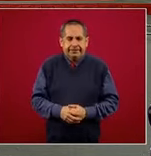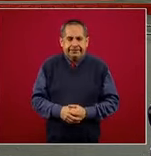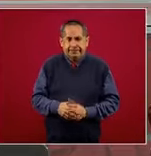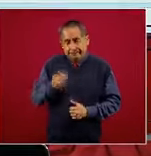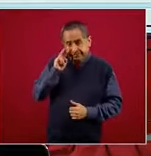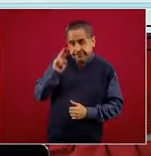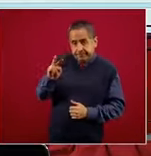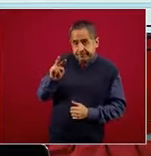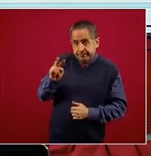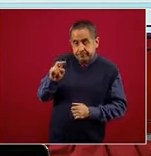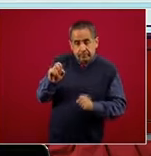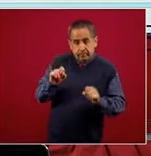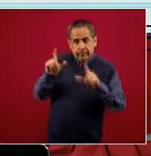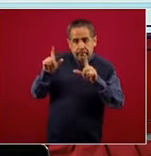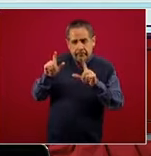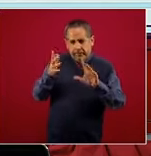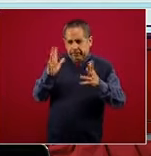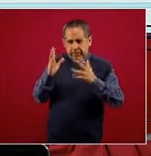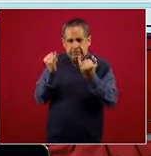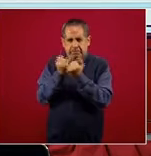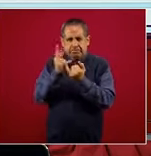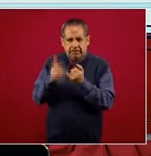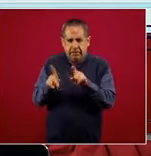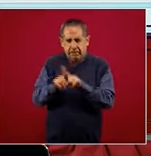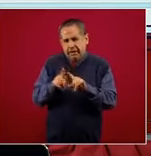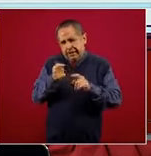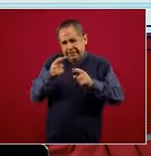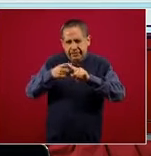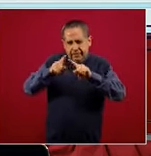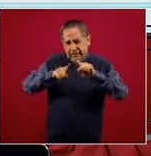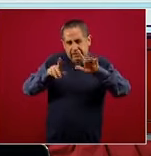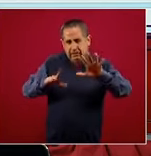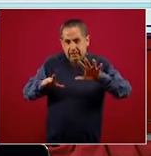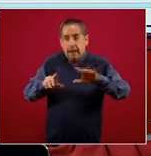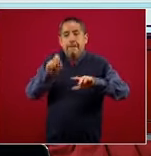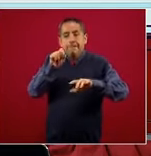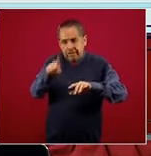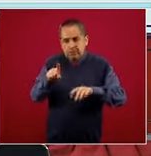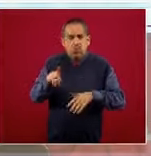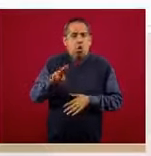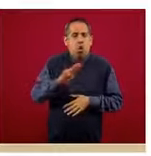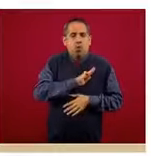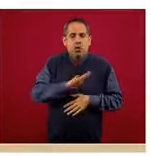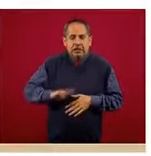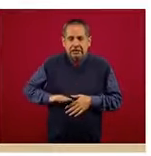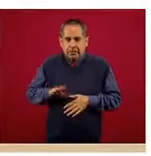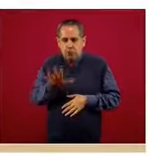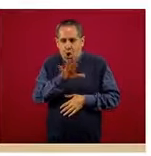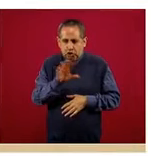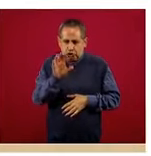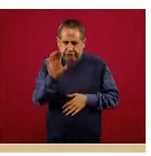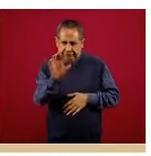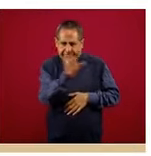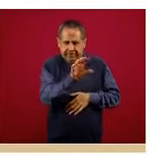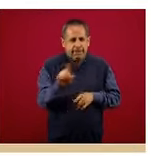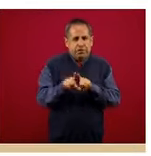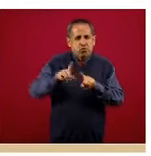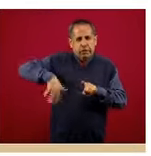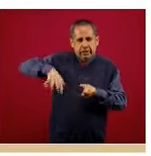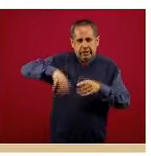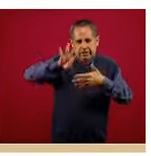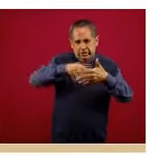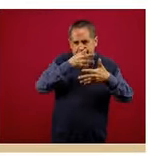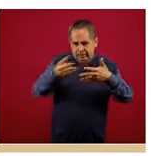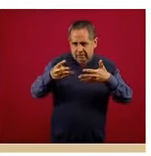Aquí vemos una representación similar, solamente que diferente. Están los municipios geográficamente representados y